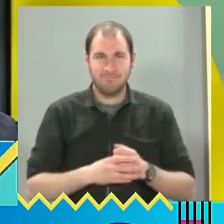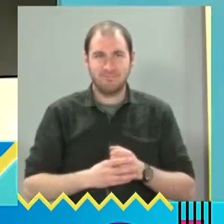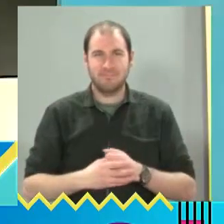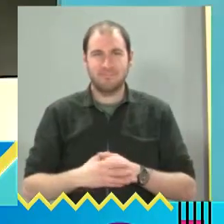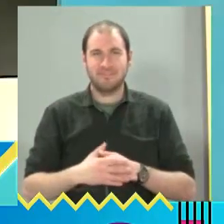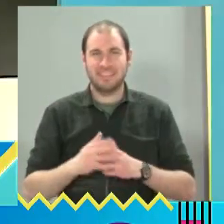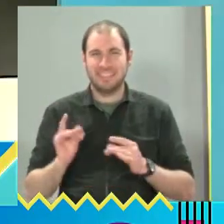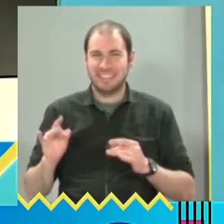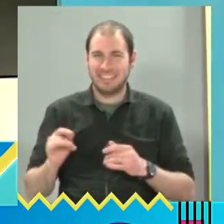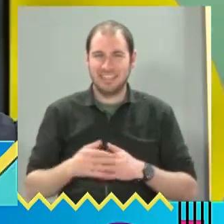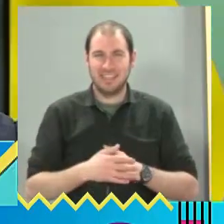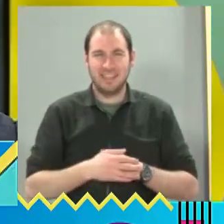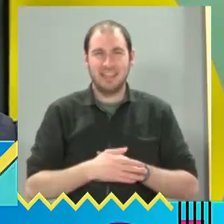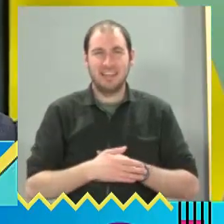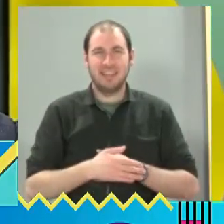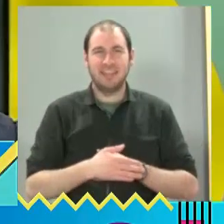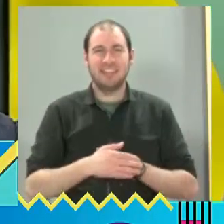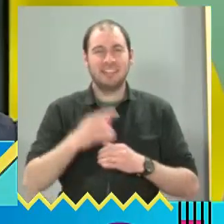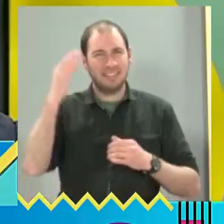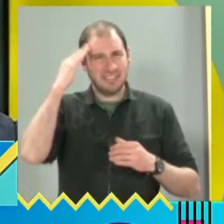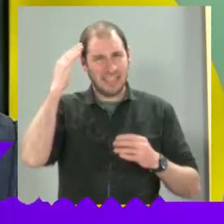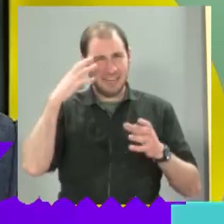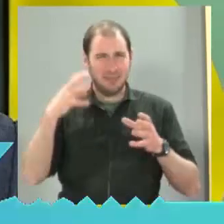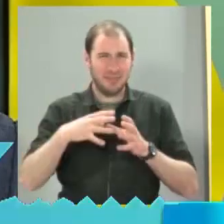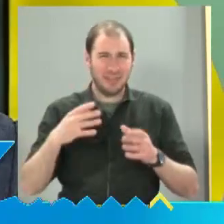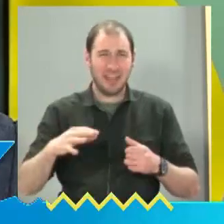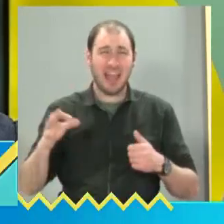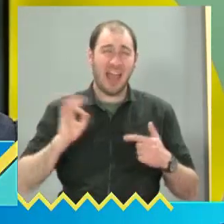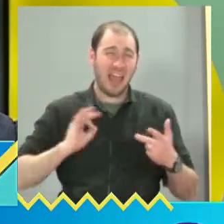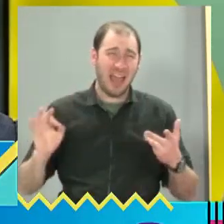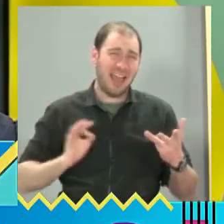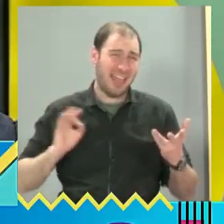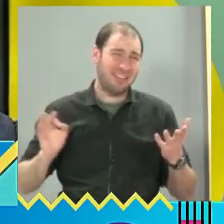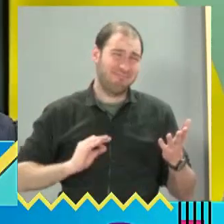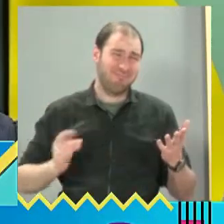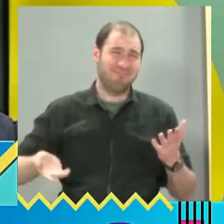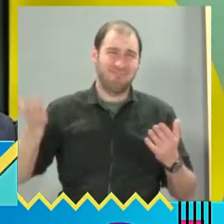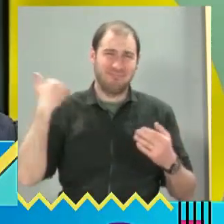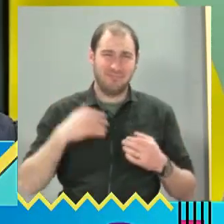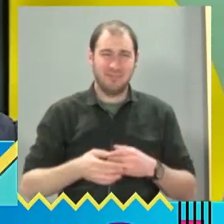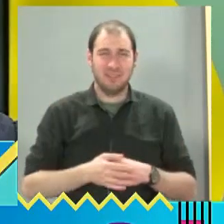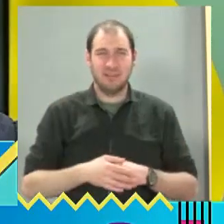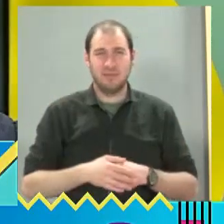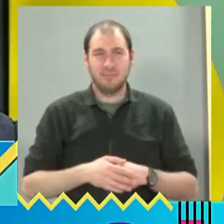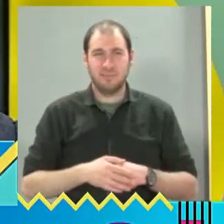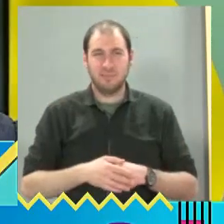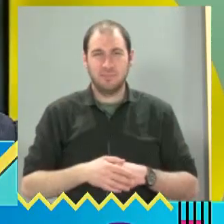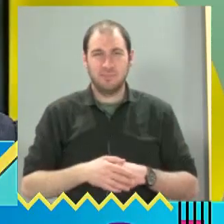Complicado. La pucha. Tenemos un cerebro que viene de hace cientos de miles de años y sigue siendo